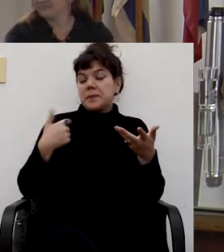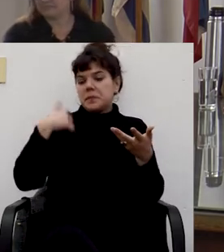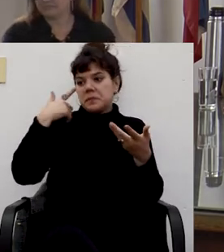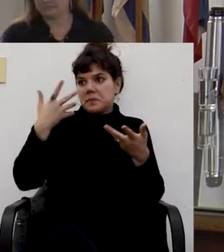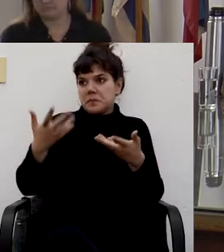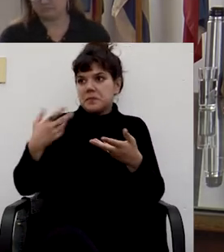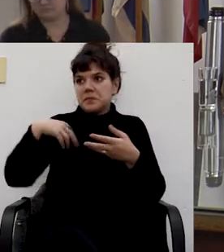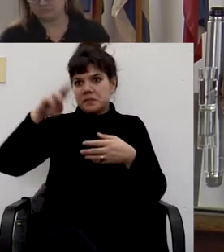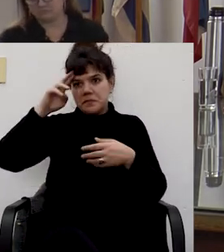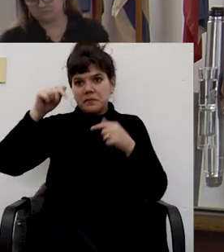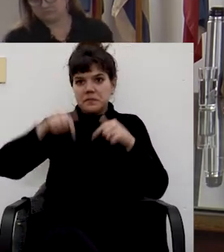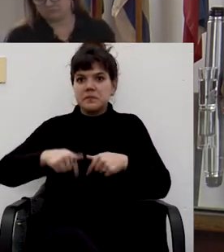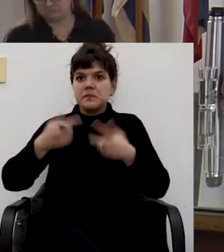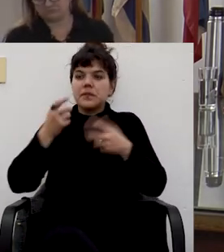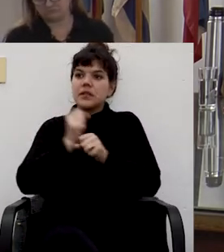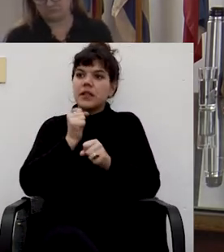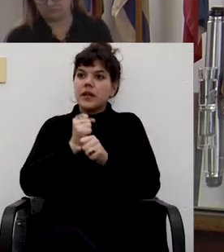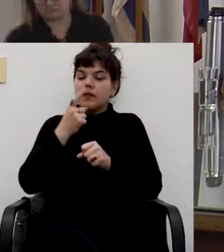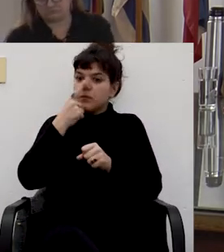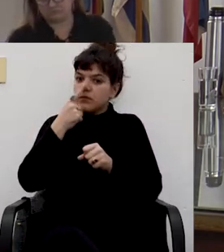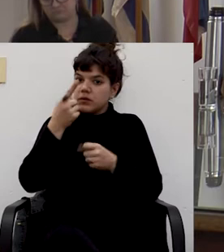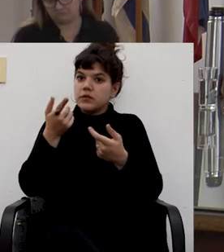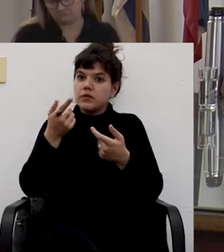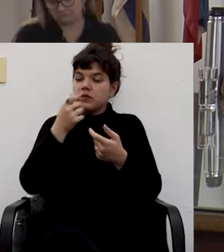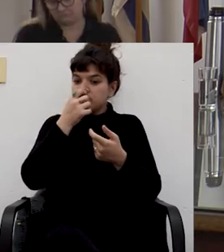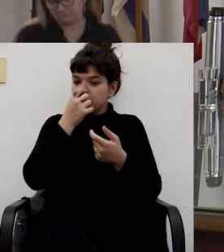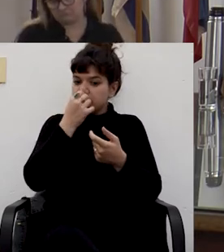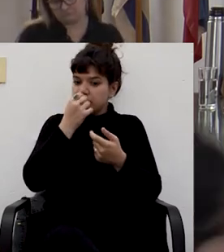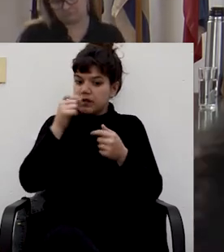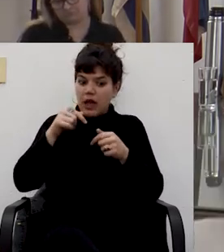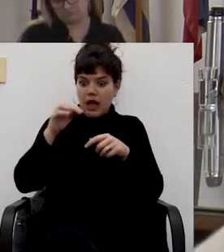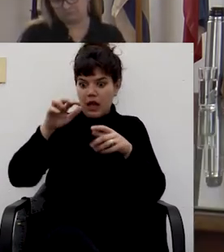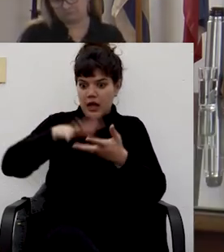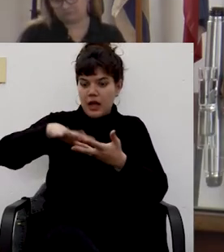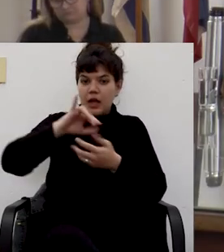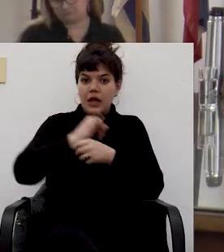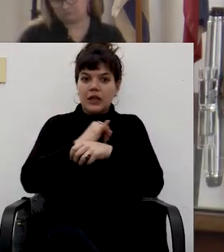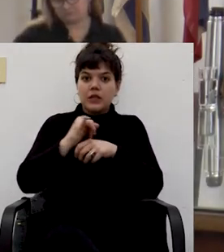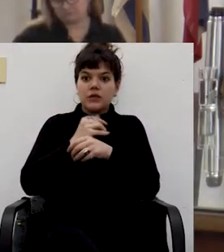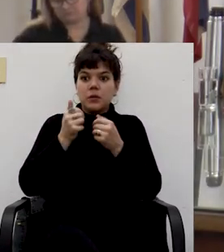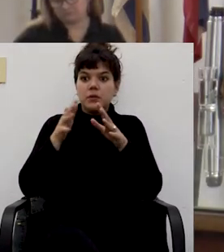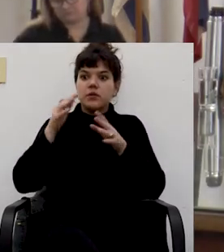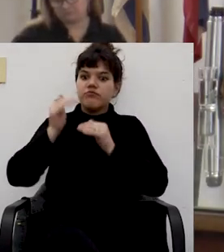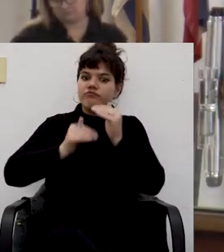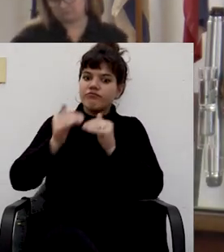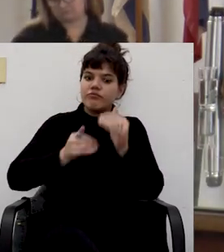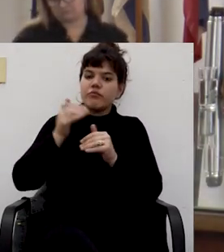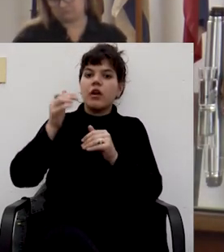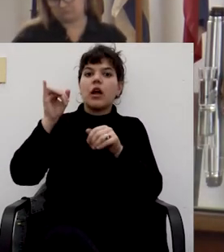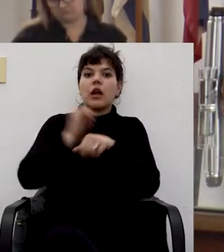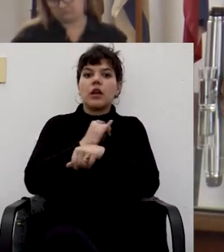y reflexionando este trabajo bien interesante que vienen haciendo el ICEF de pensar este desarrollo institucional